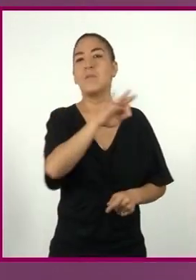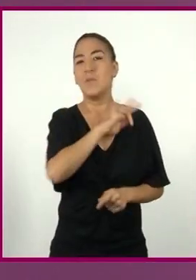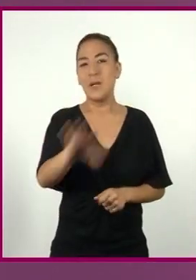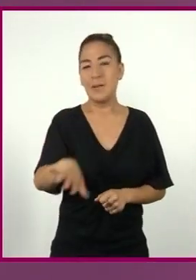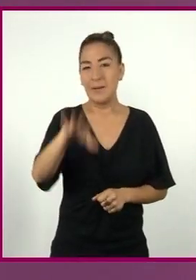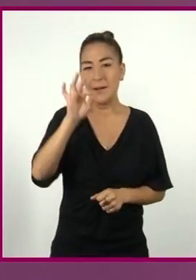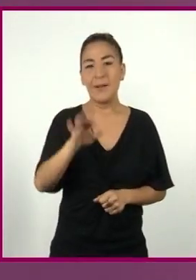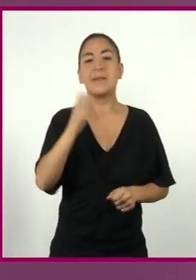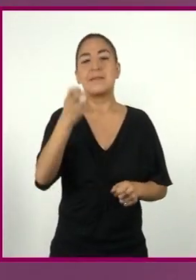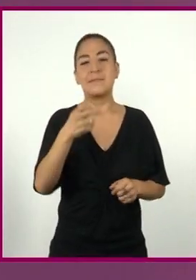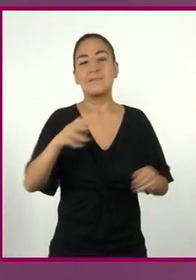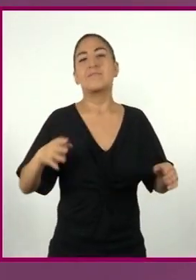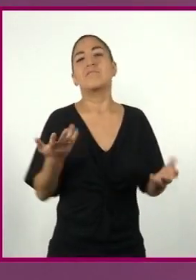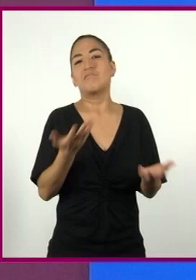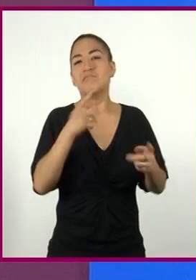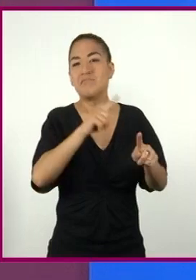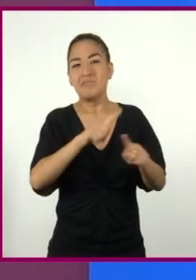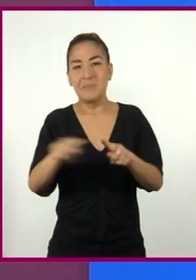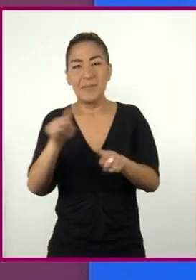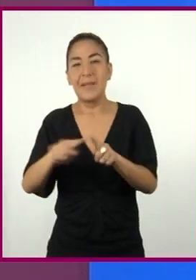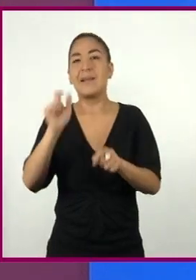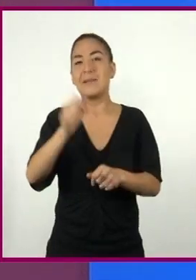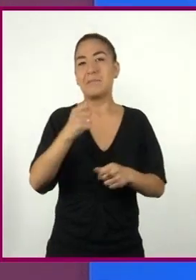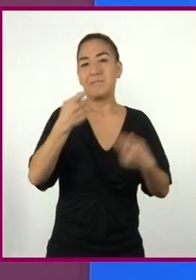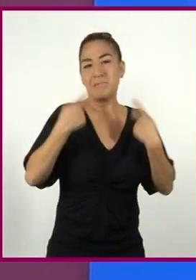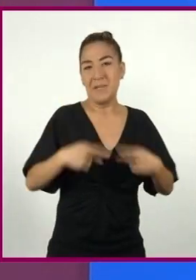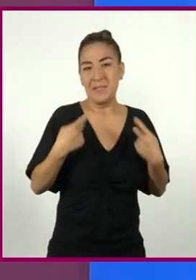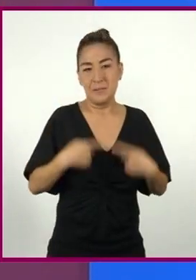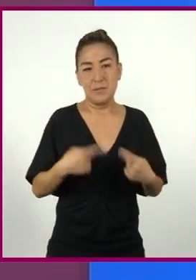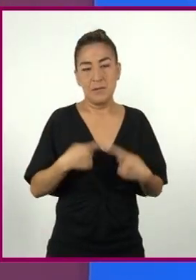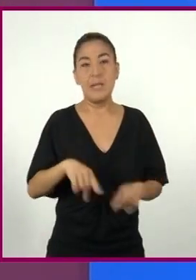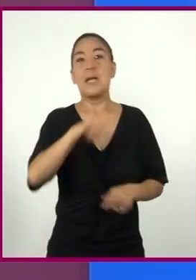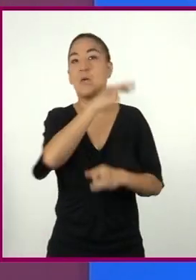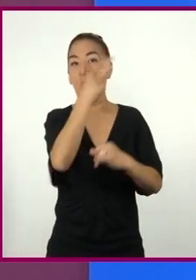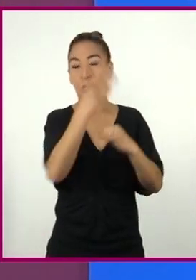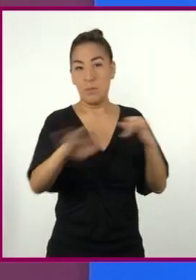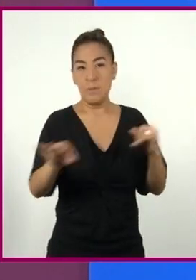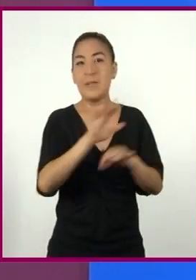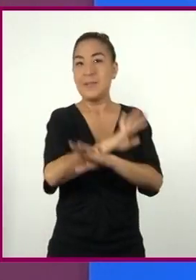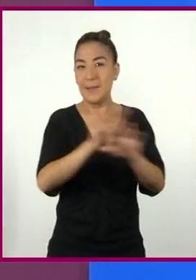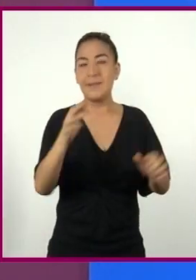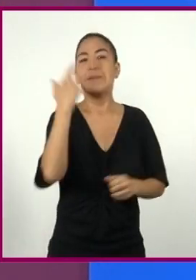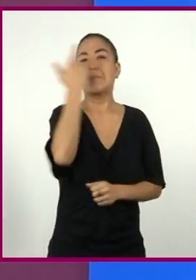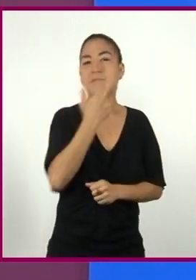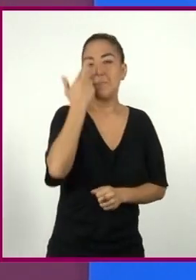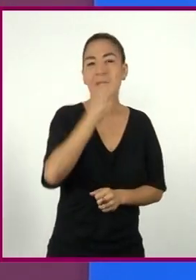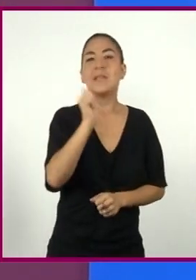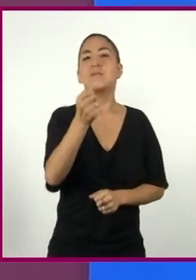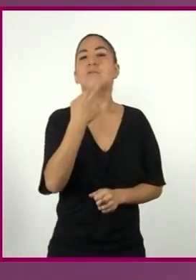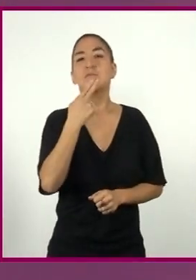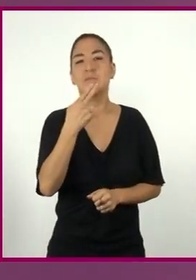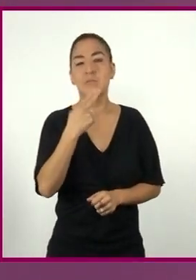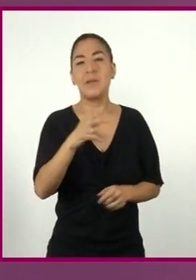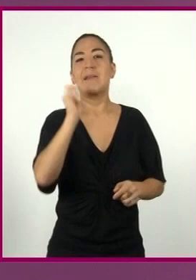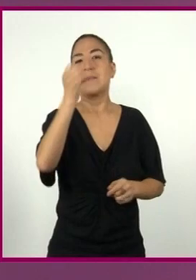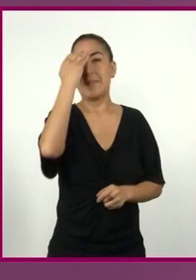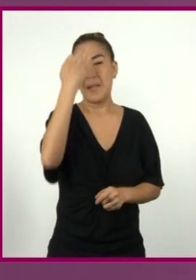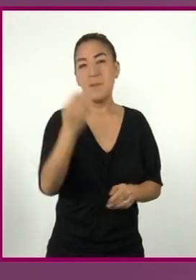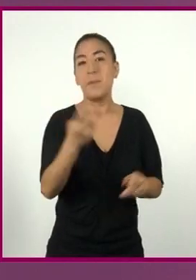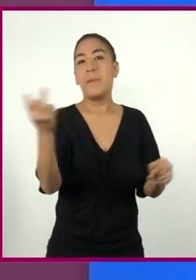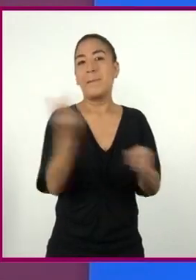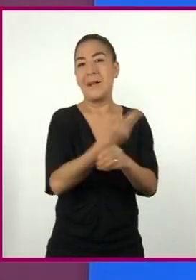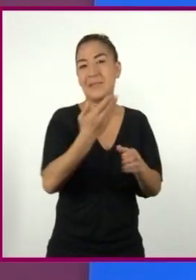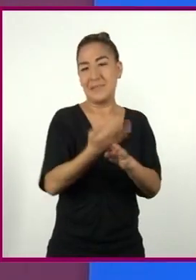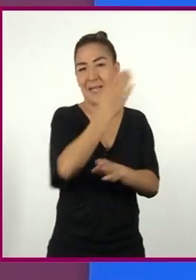a los personajes para hacer una y finalmente analizaremos el uso del tiempo pasado